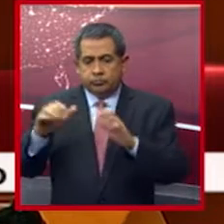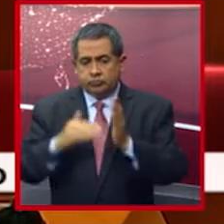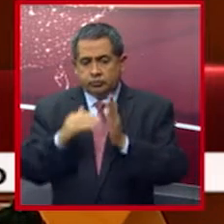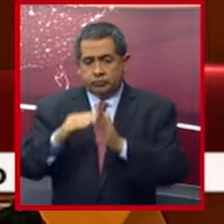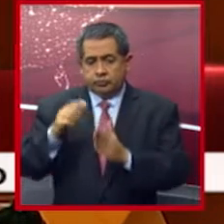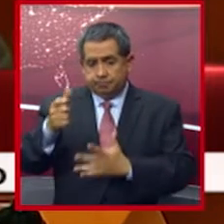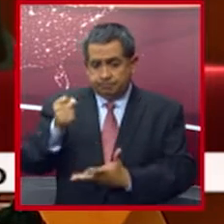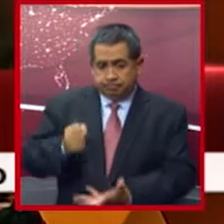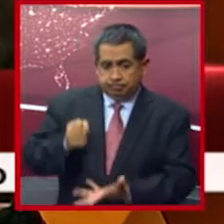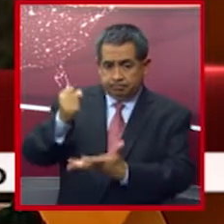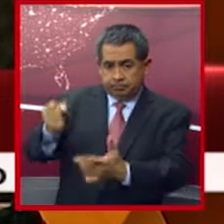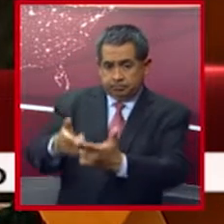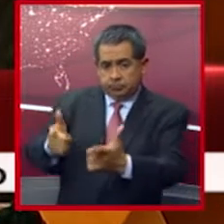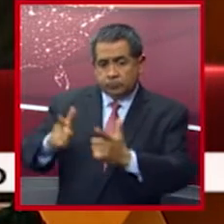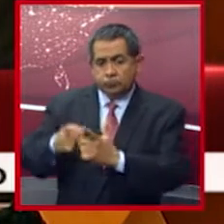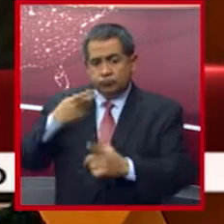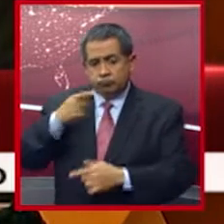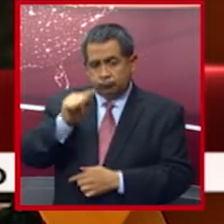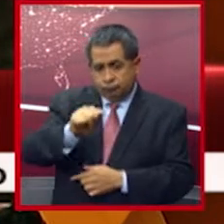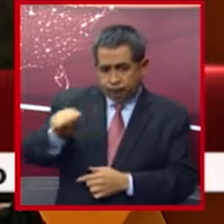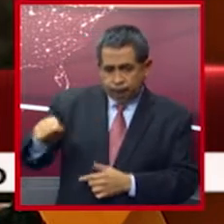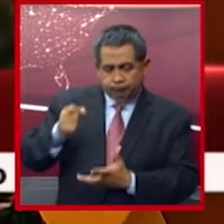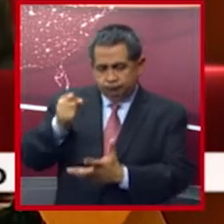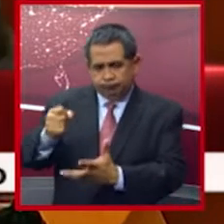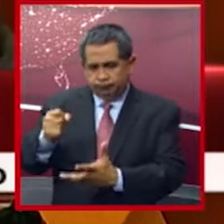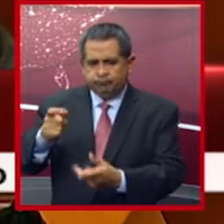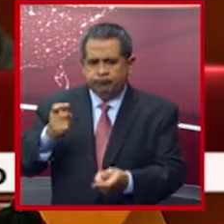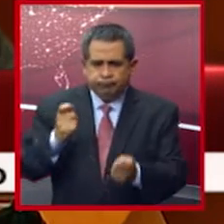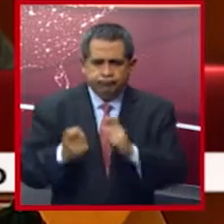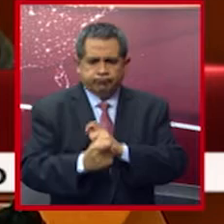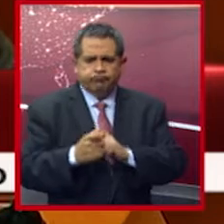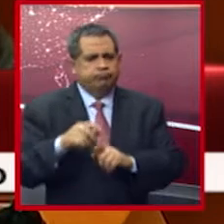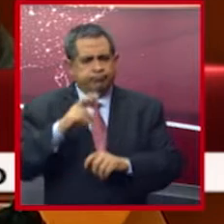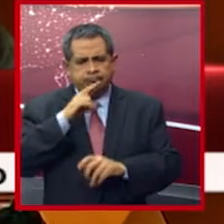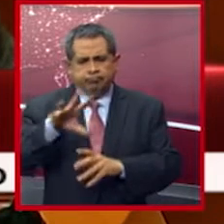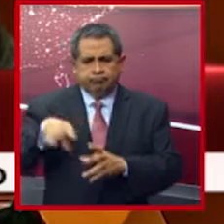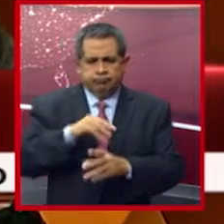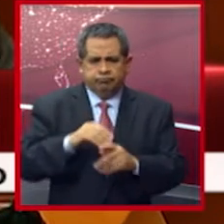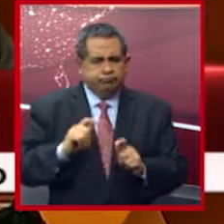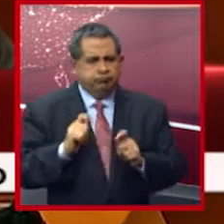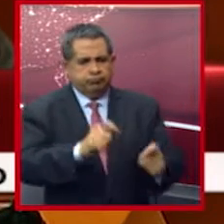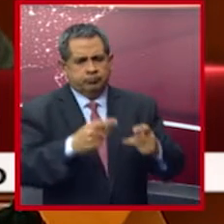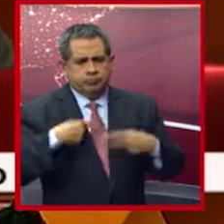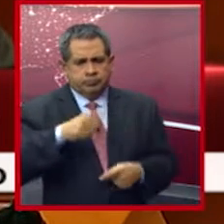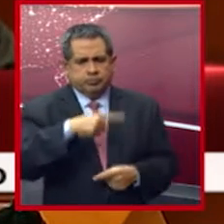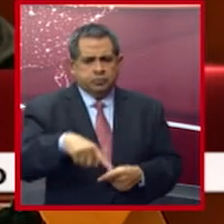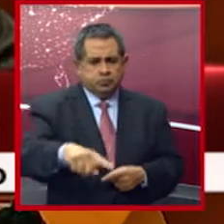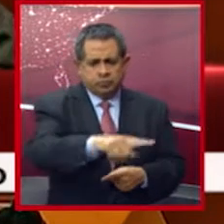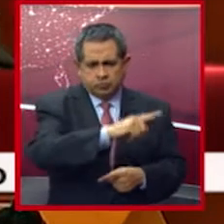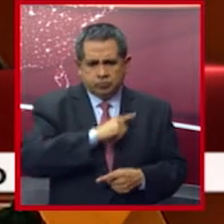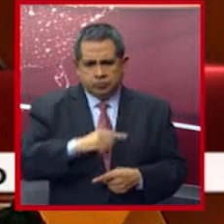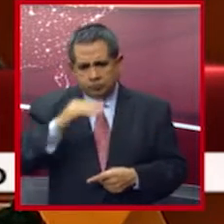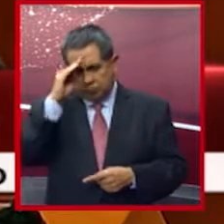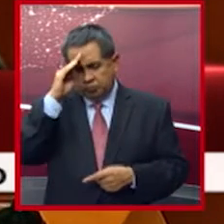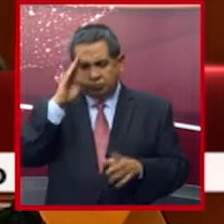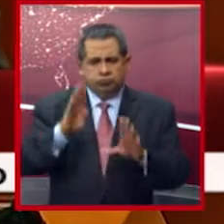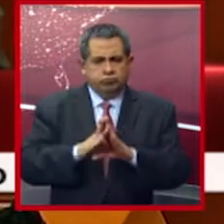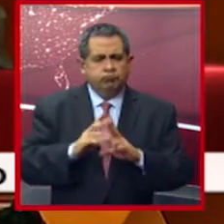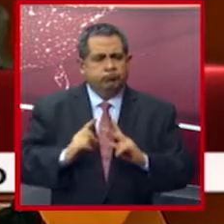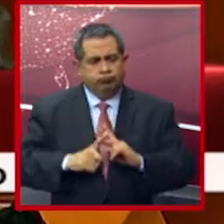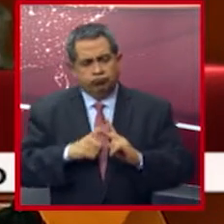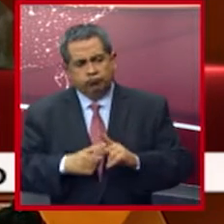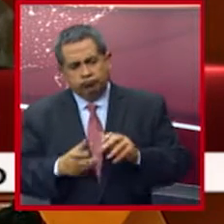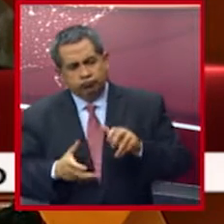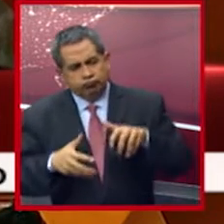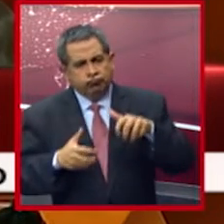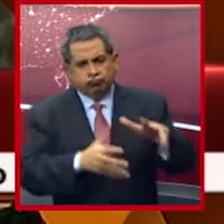pesos de financiamiento público a la ciudadanía afectada, monto estimada de los que